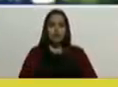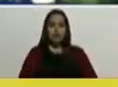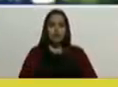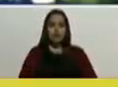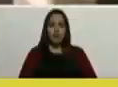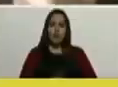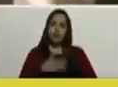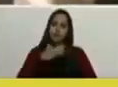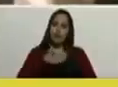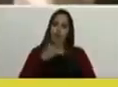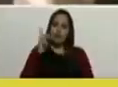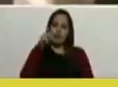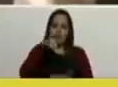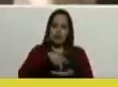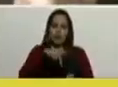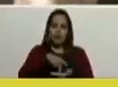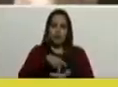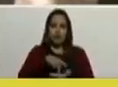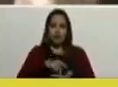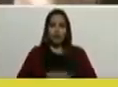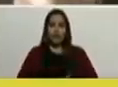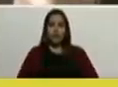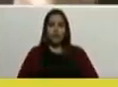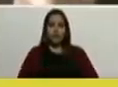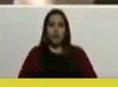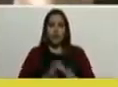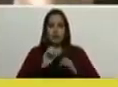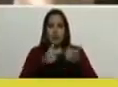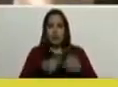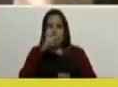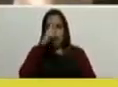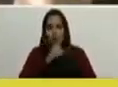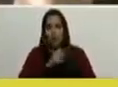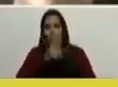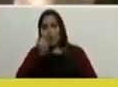Yo participé desde el año 2006